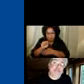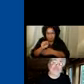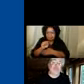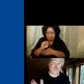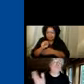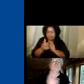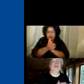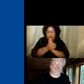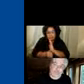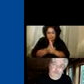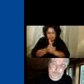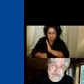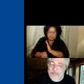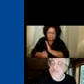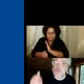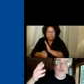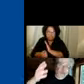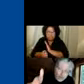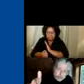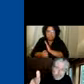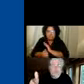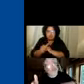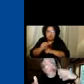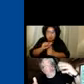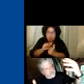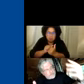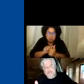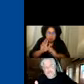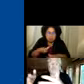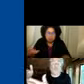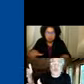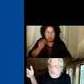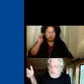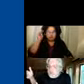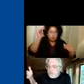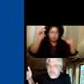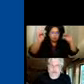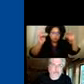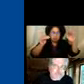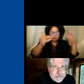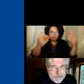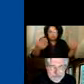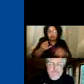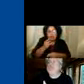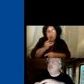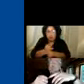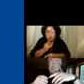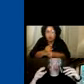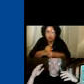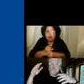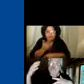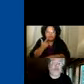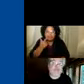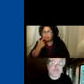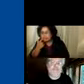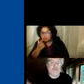a lo que son los estándares de competencia CMNS a nivel estatal. Quiere decir que si uno trabaja con niños, adultos,